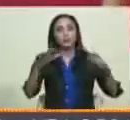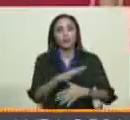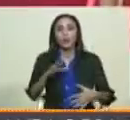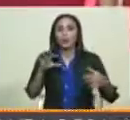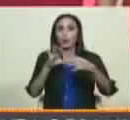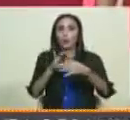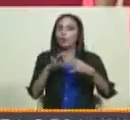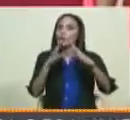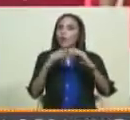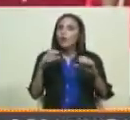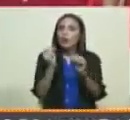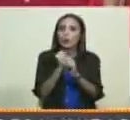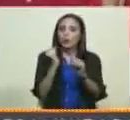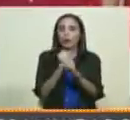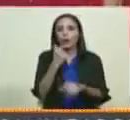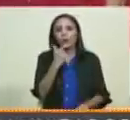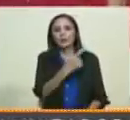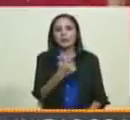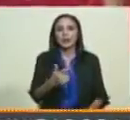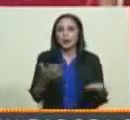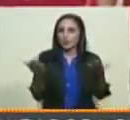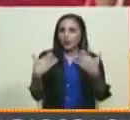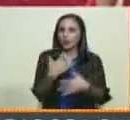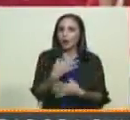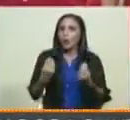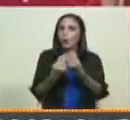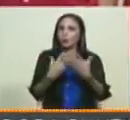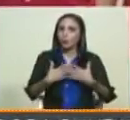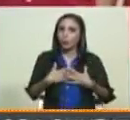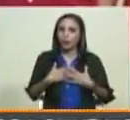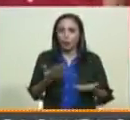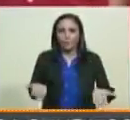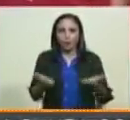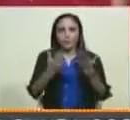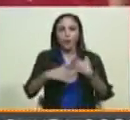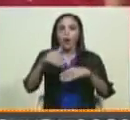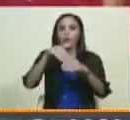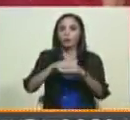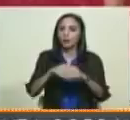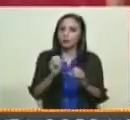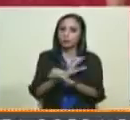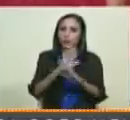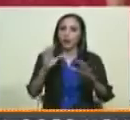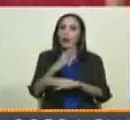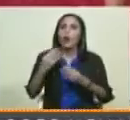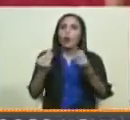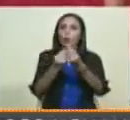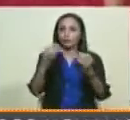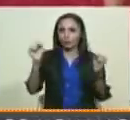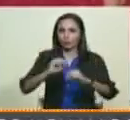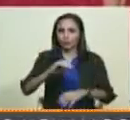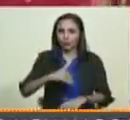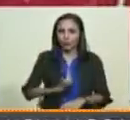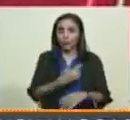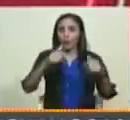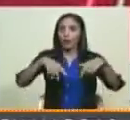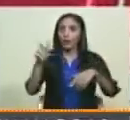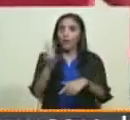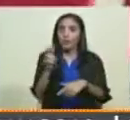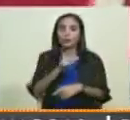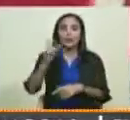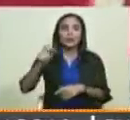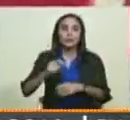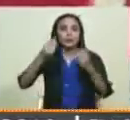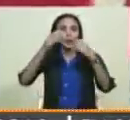media venezolana y decirle: venga junto al pueblo, vamos que juntos es posible, vamos que Venezuela necesita